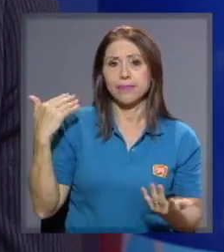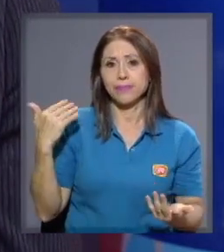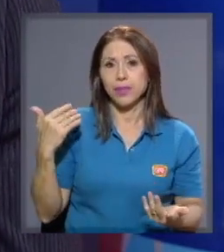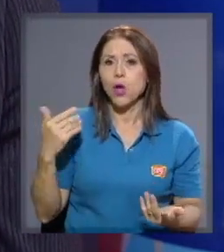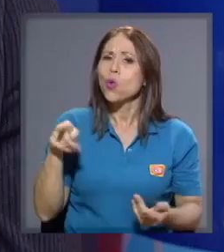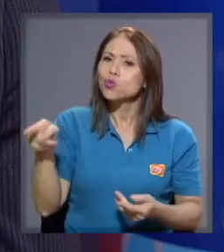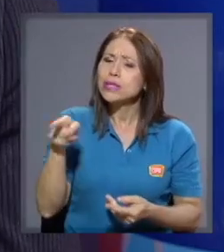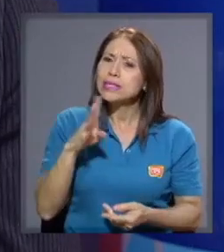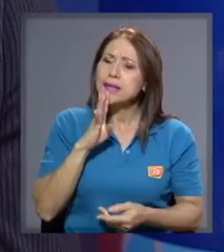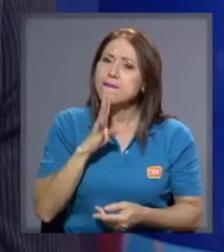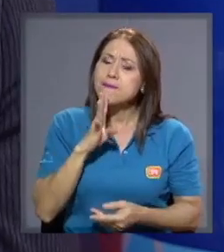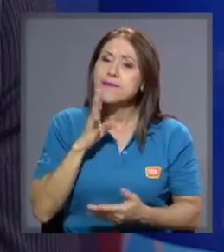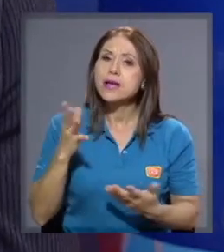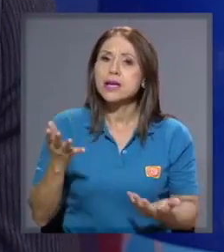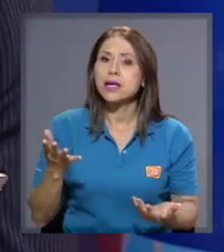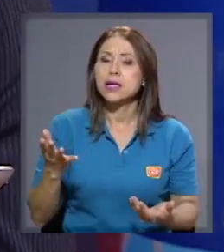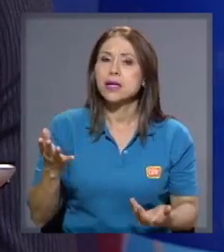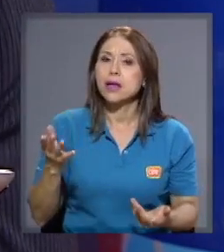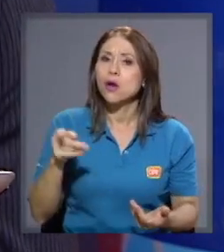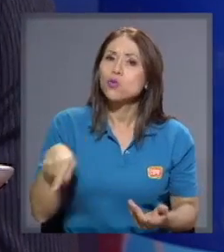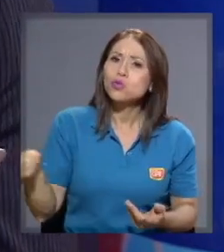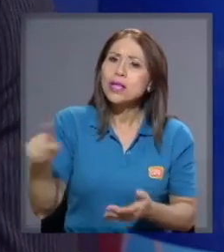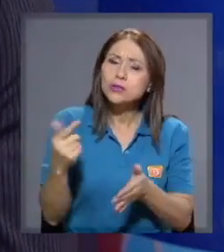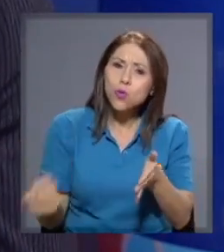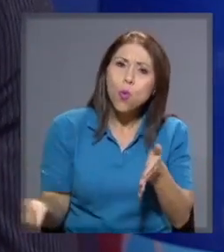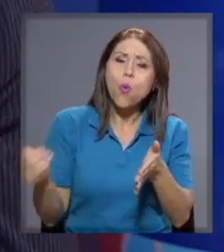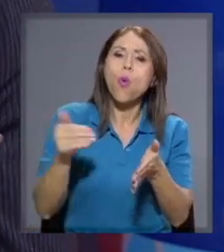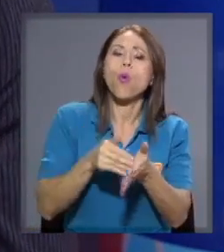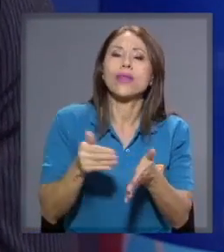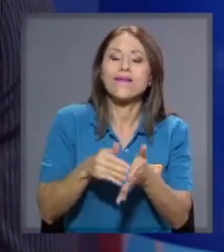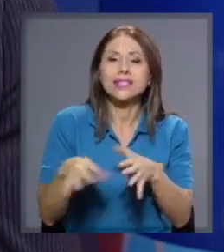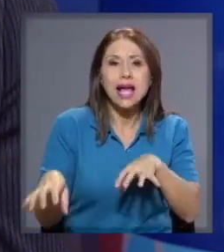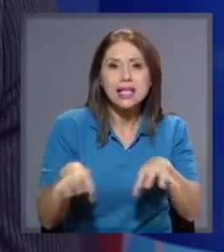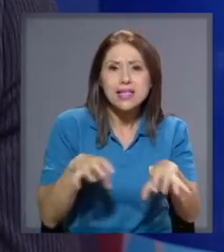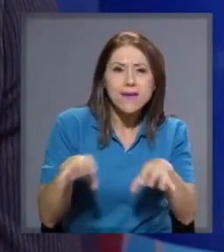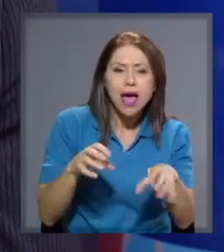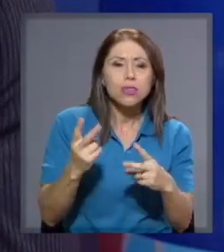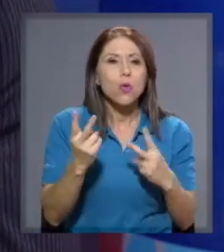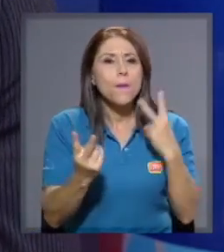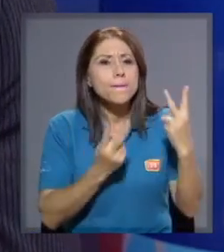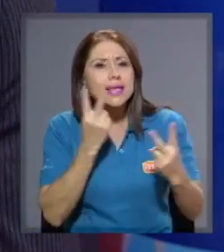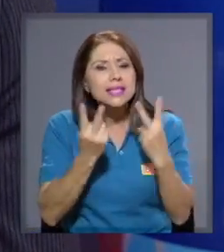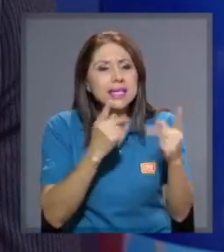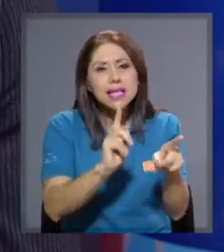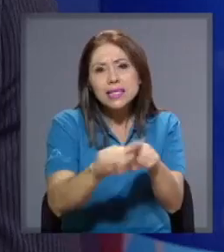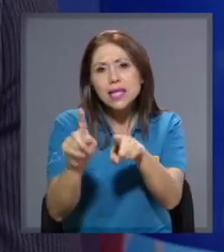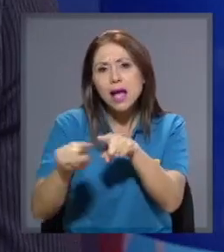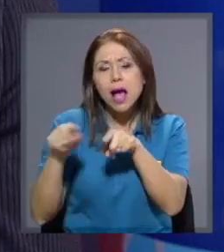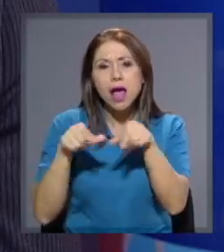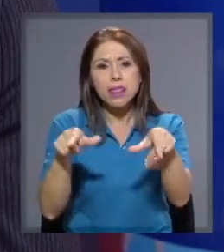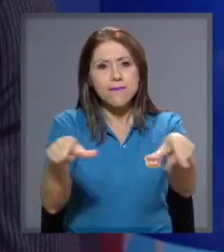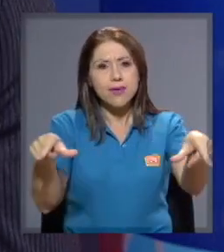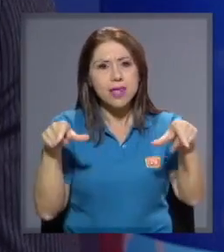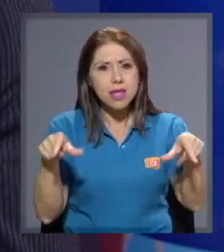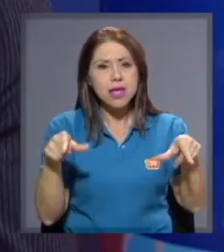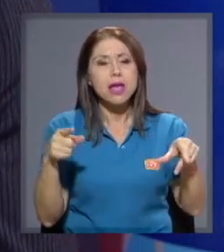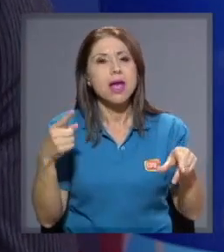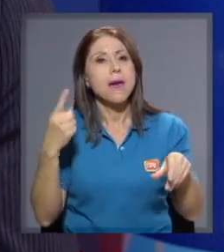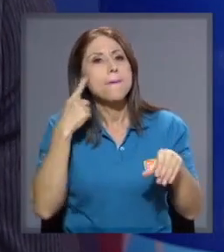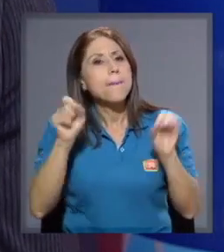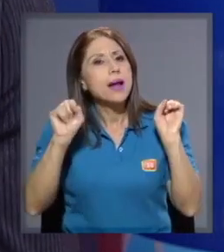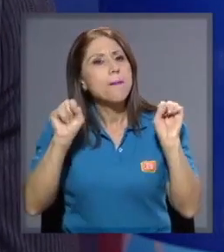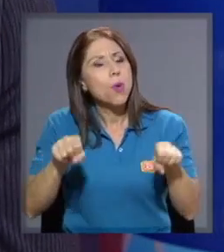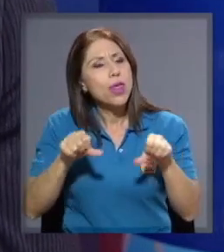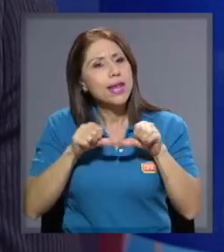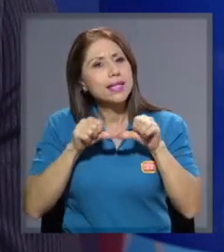comentaban que estaban otra vez reactivando visitas a los diferentes lugares para poder seguir